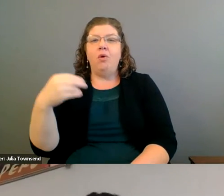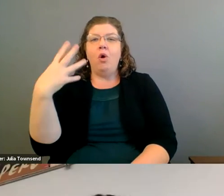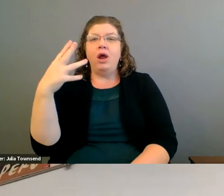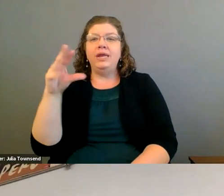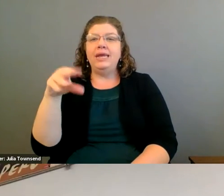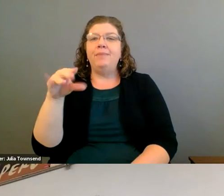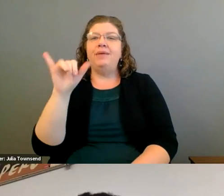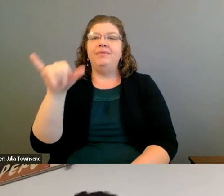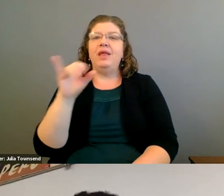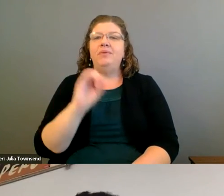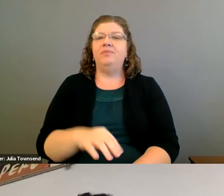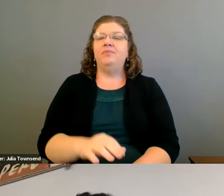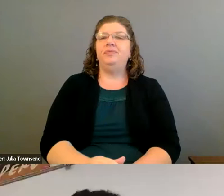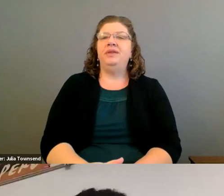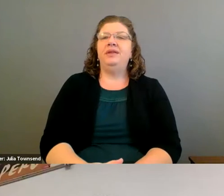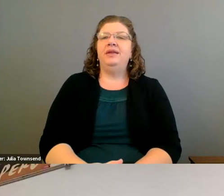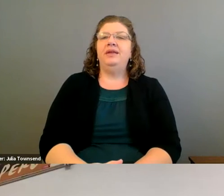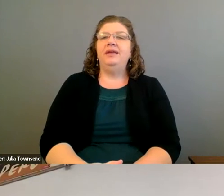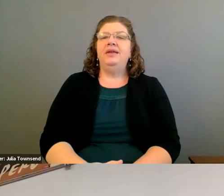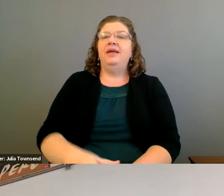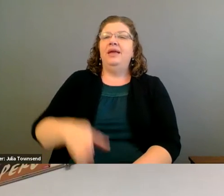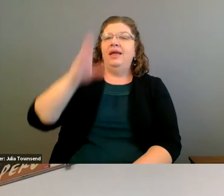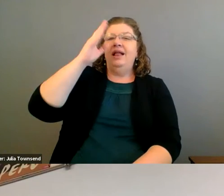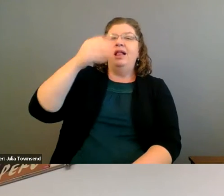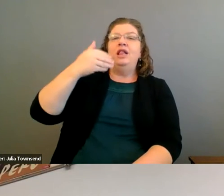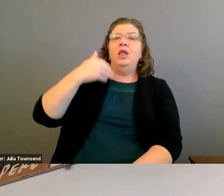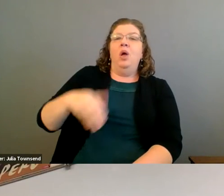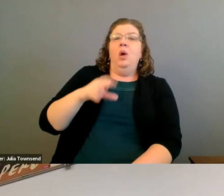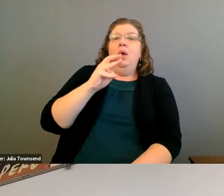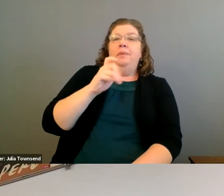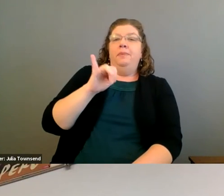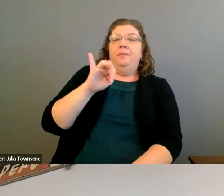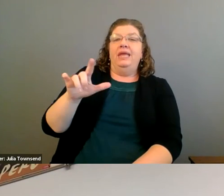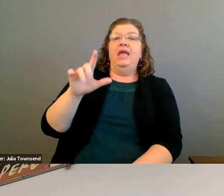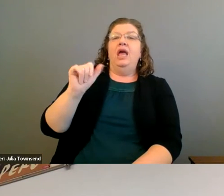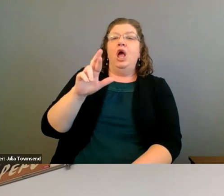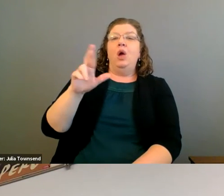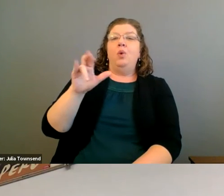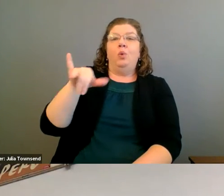Si puede activar su cámara, José. Aquí vamos. Hola, mi nombre es Miguel Arroyo.